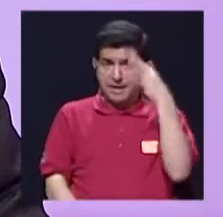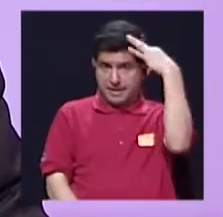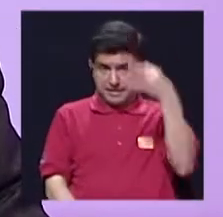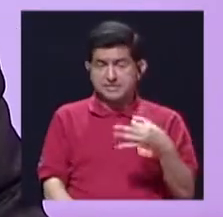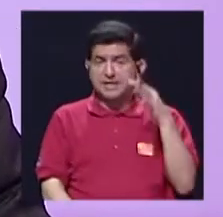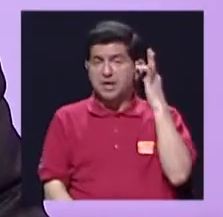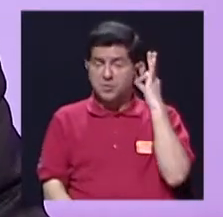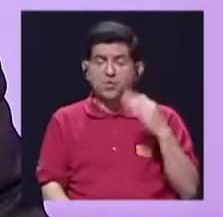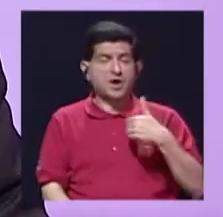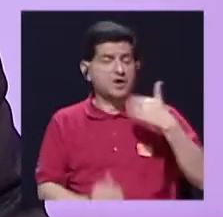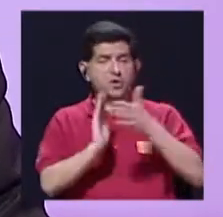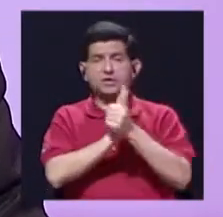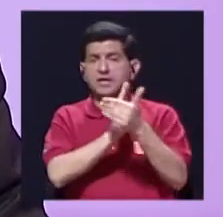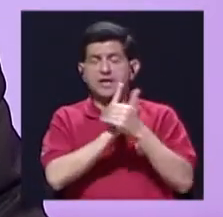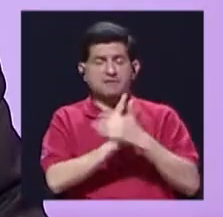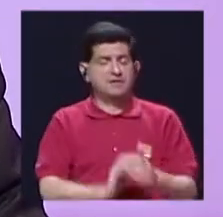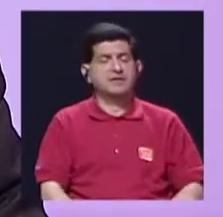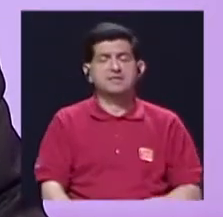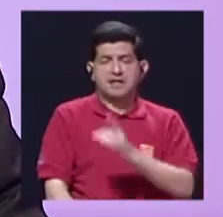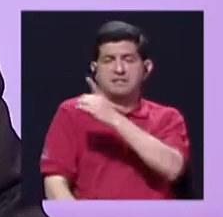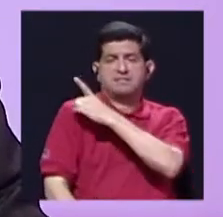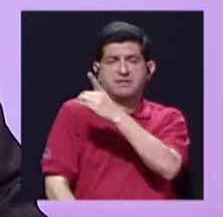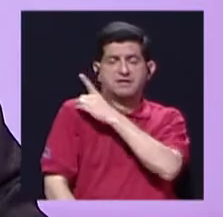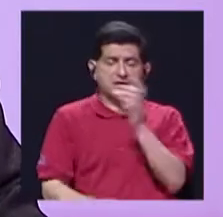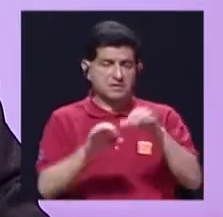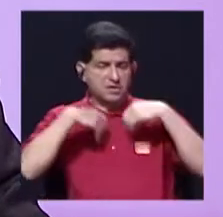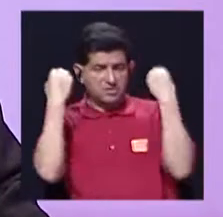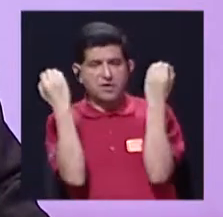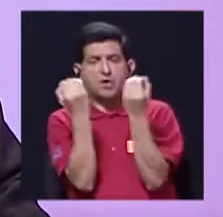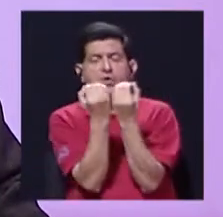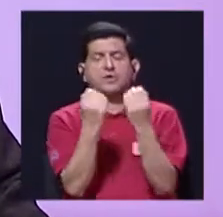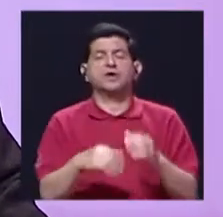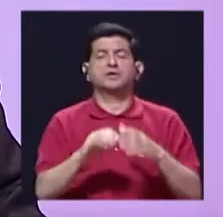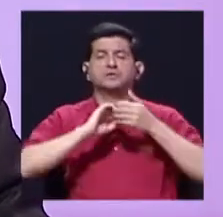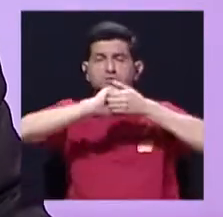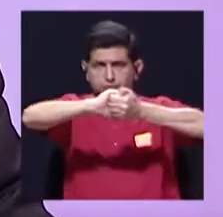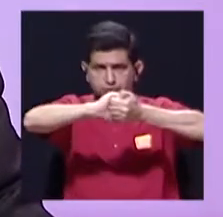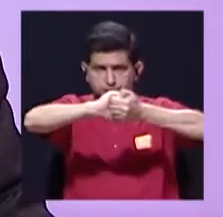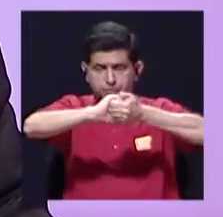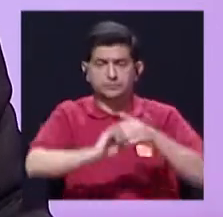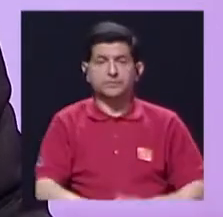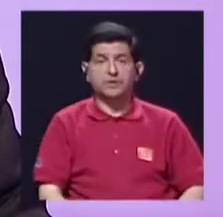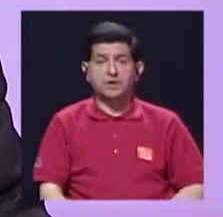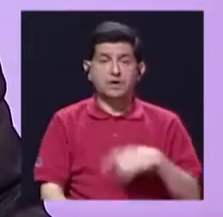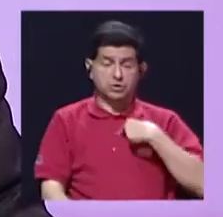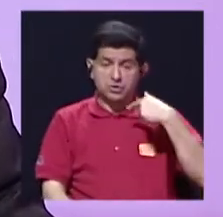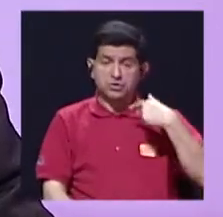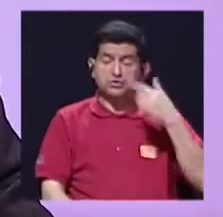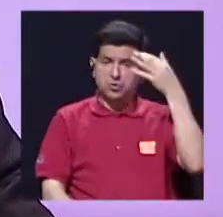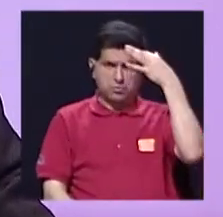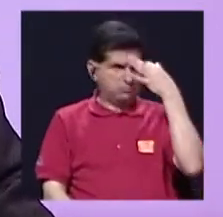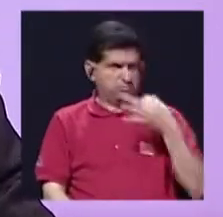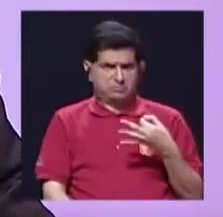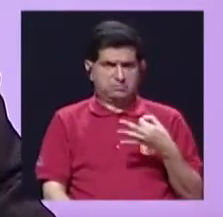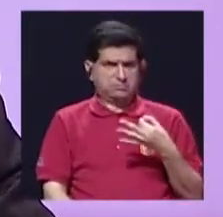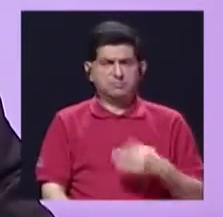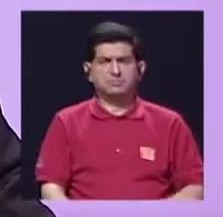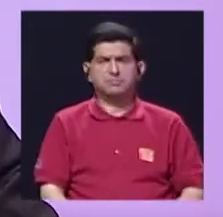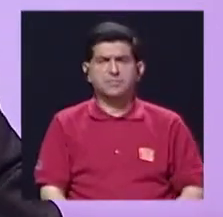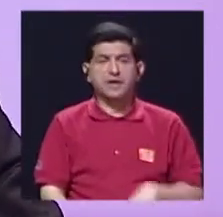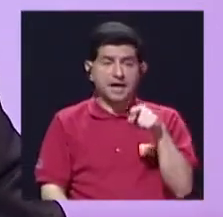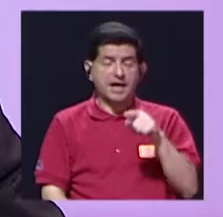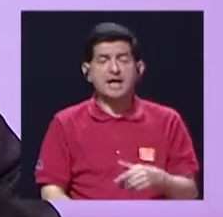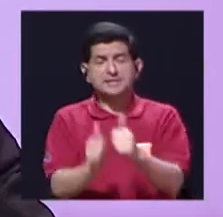que la mujer no es capaz de dirigir una organización como las cooperativas, cosa que eventualmente yo no comparto. Y creo que